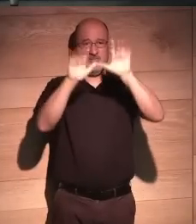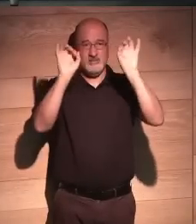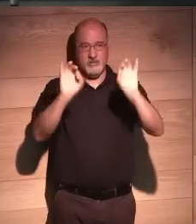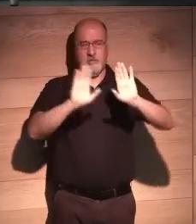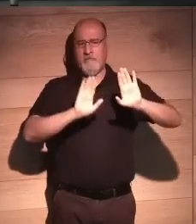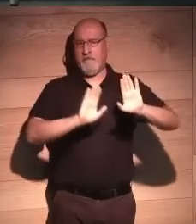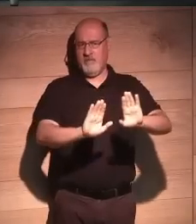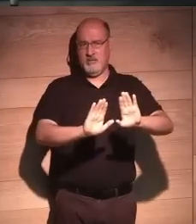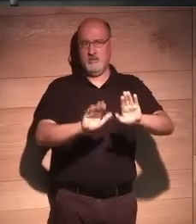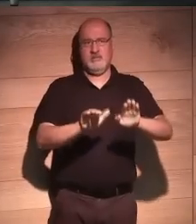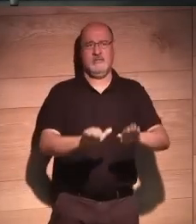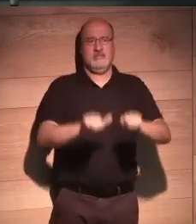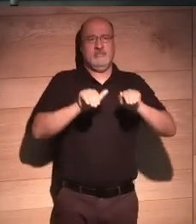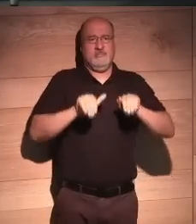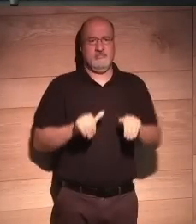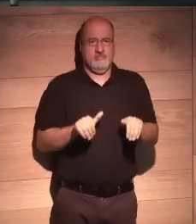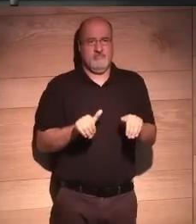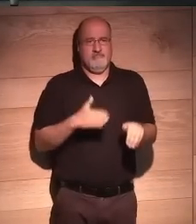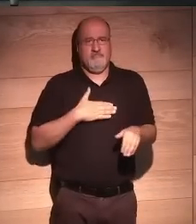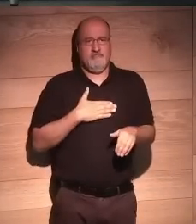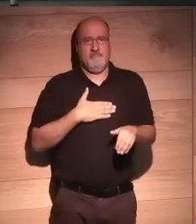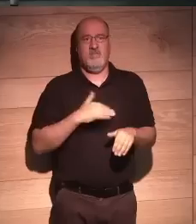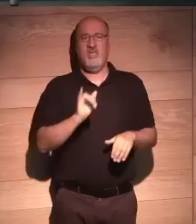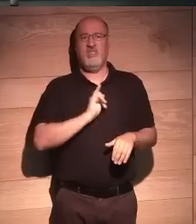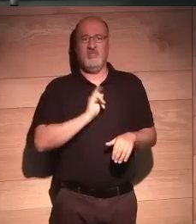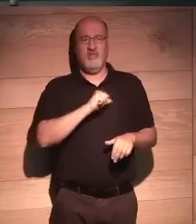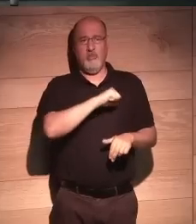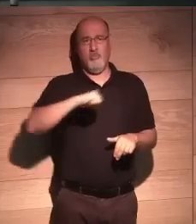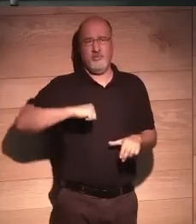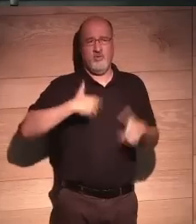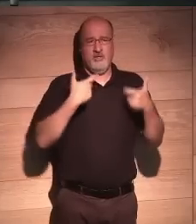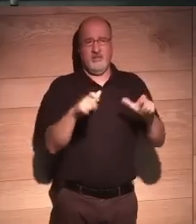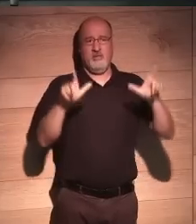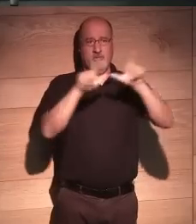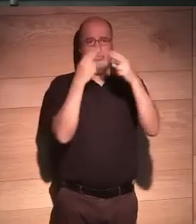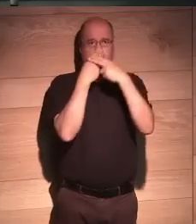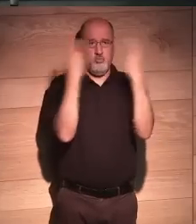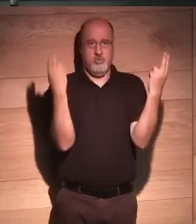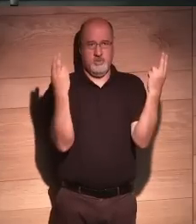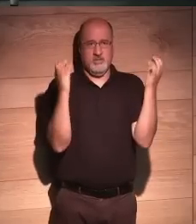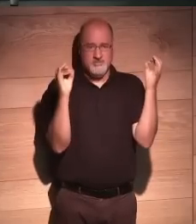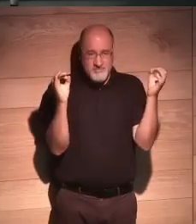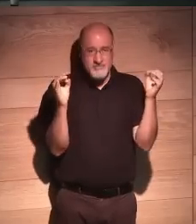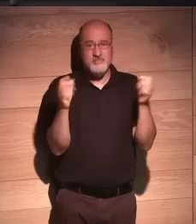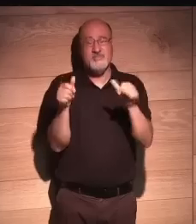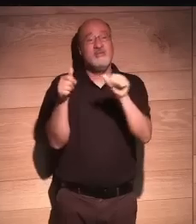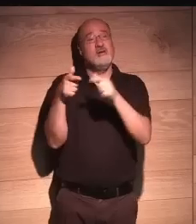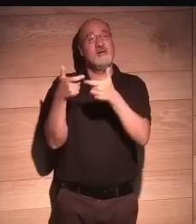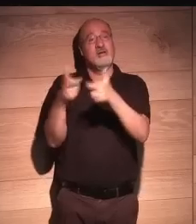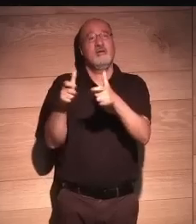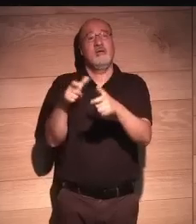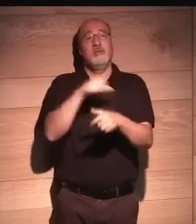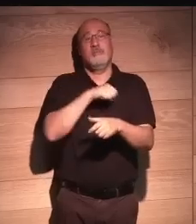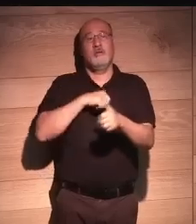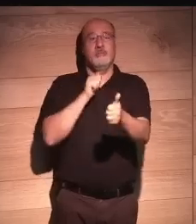apartarme y voy a tener mi propia identidad, ¿no? Mis propias señales. Y yo creo que esa imitación que hizo de las privadas nos